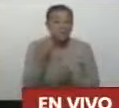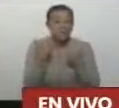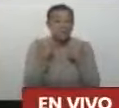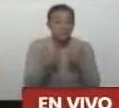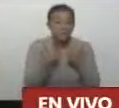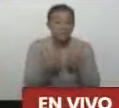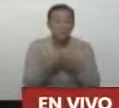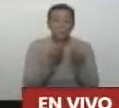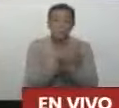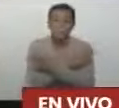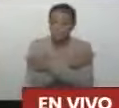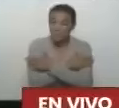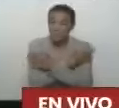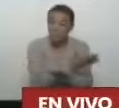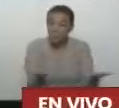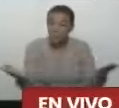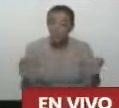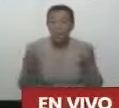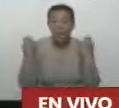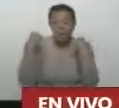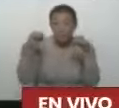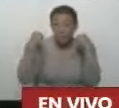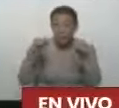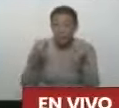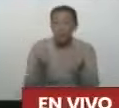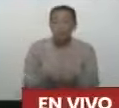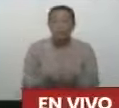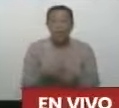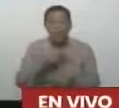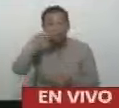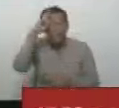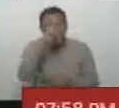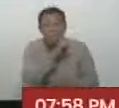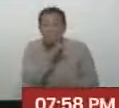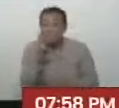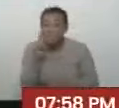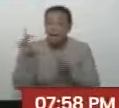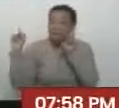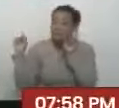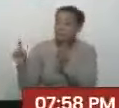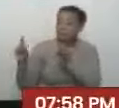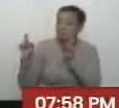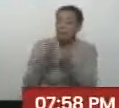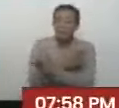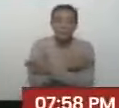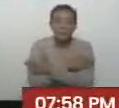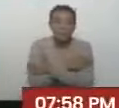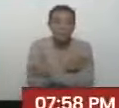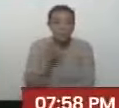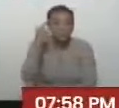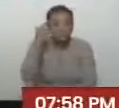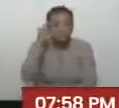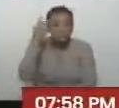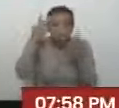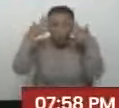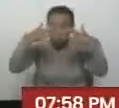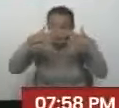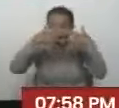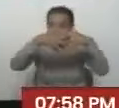verdad. Los felicito a los entrenadores, a los padres, a las madres, y felicito el cerebro de todos